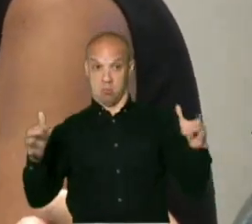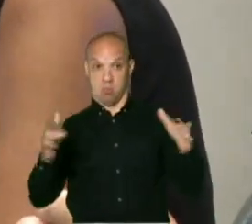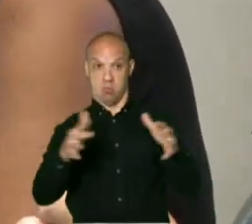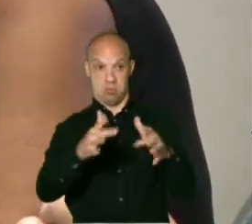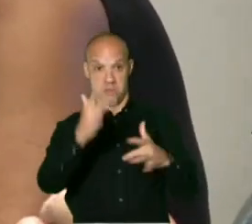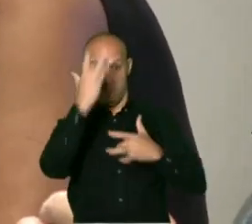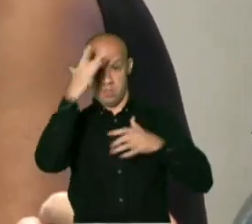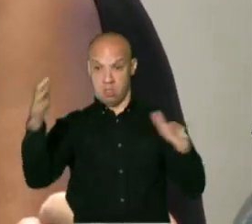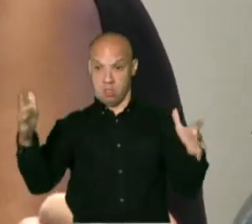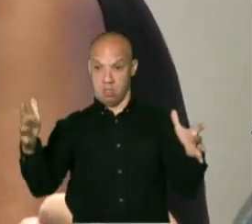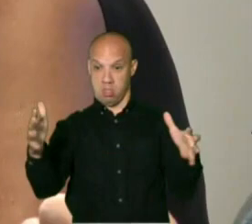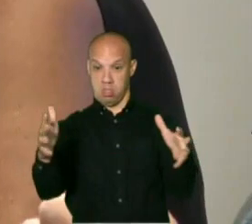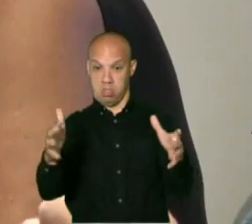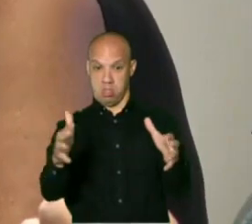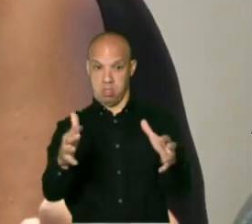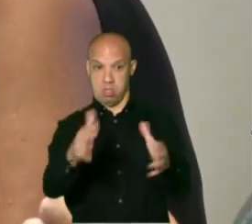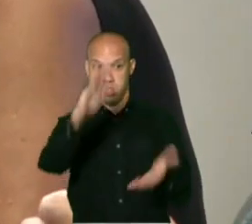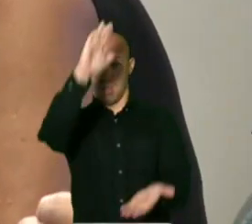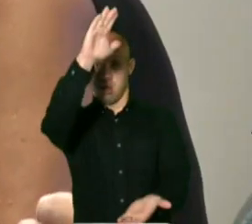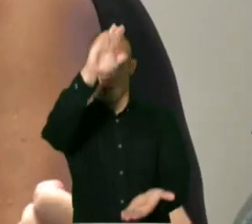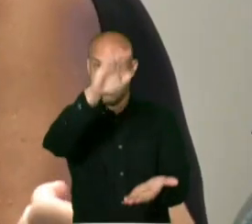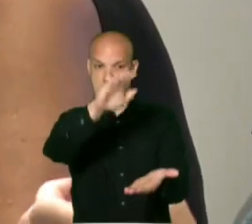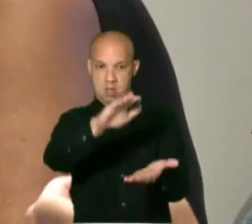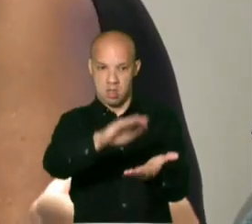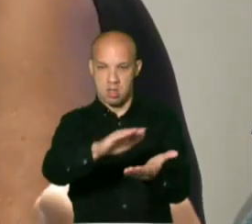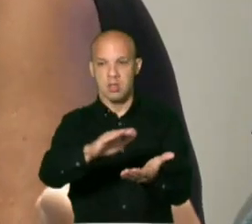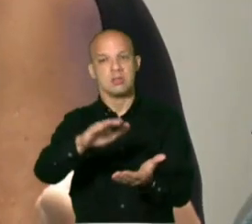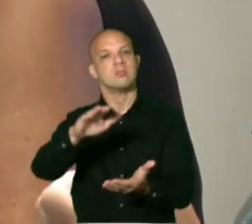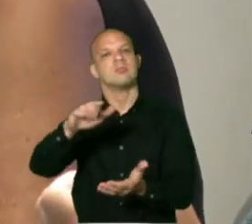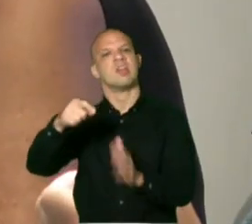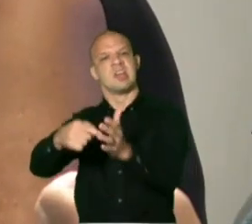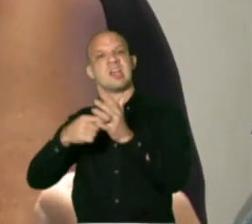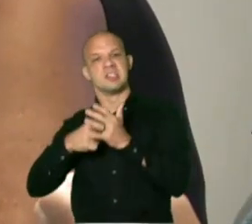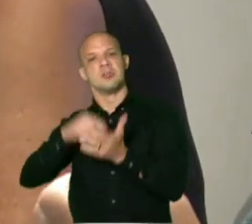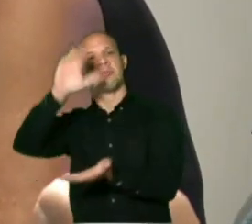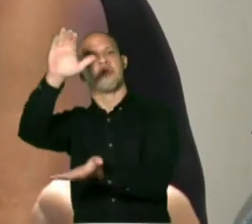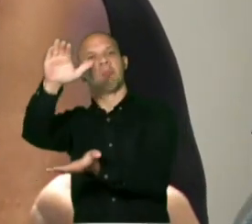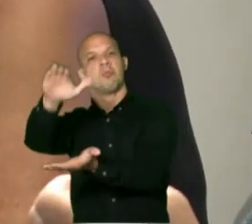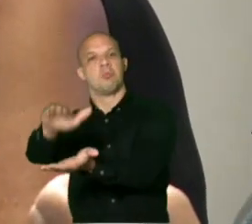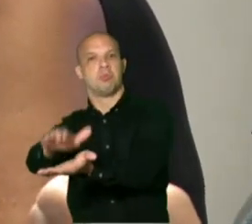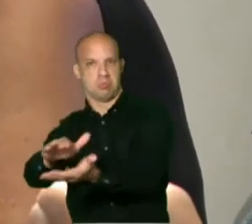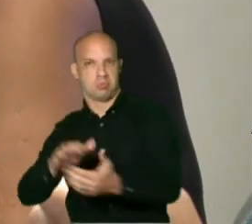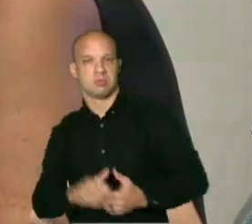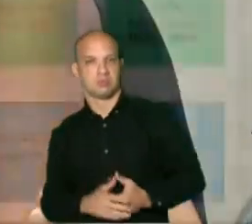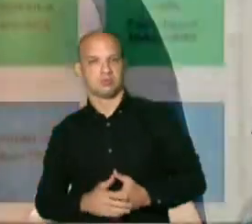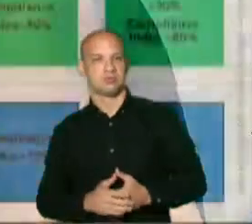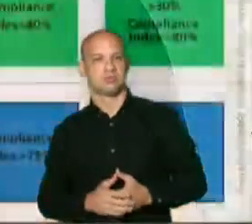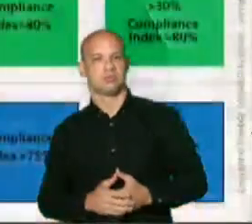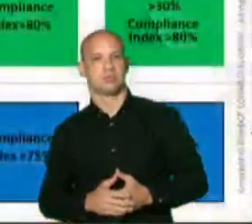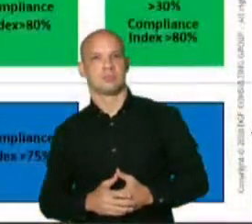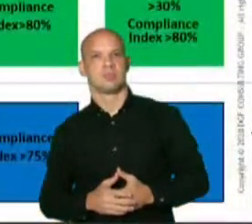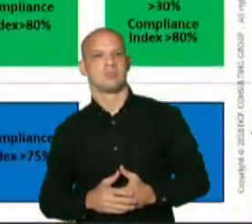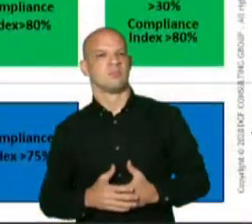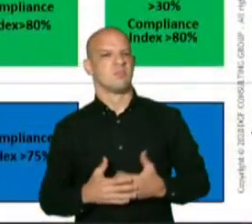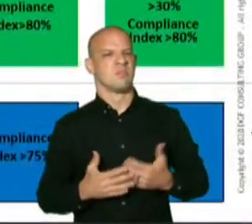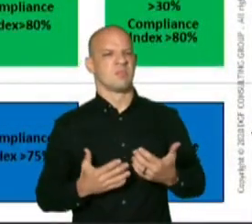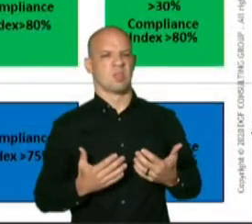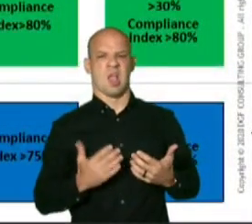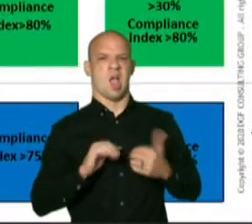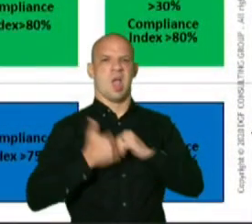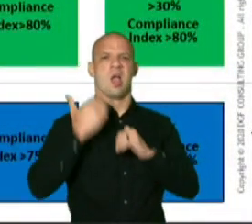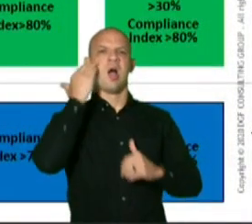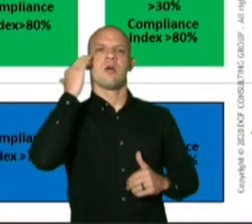se ajustan conforme a la situación de riesgo del Estado. Los elementos que definen la situación de riesgo del